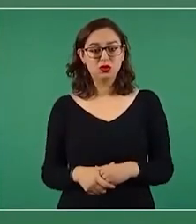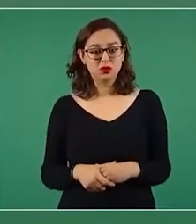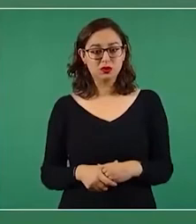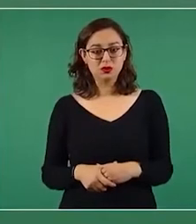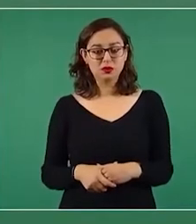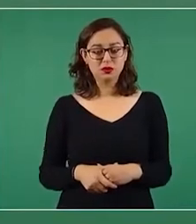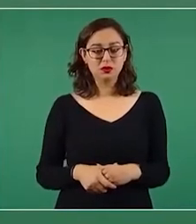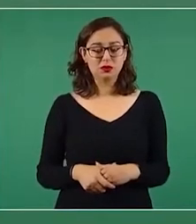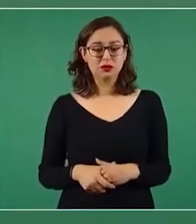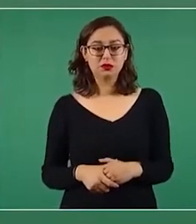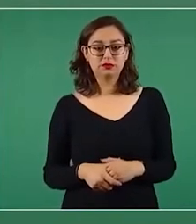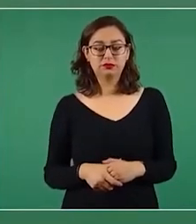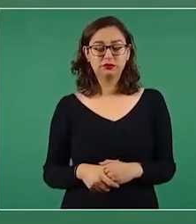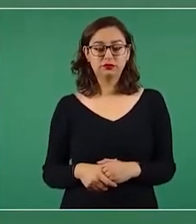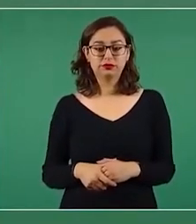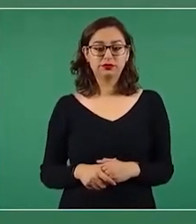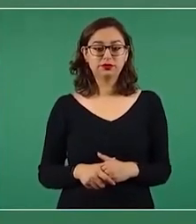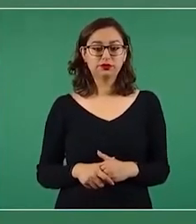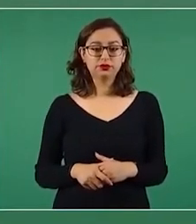sujetos